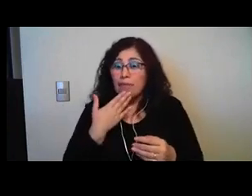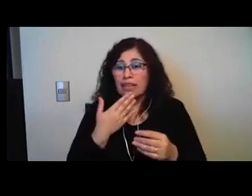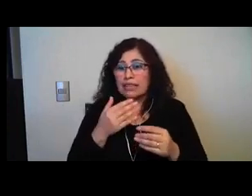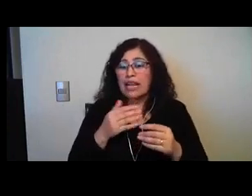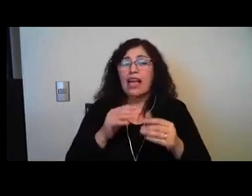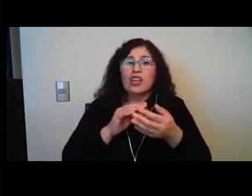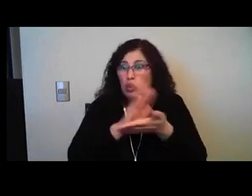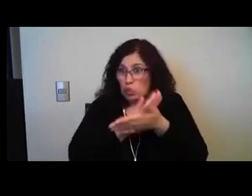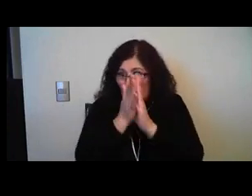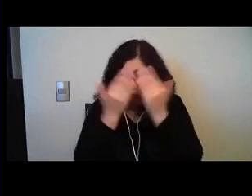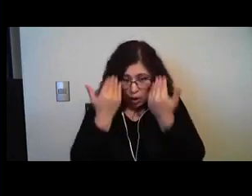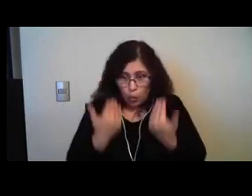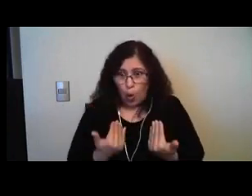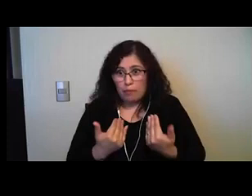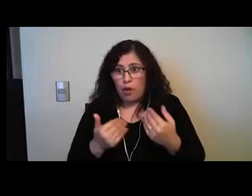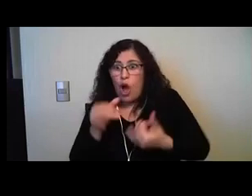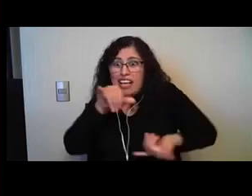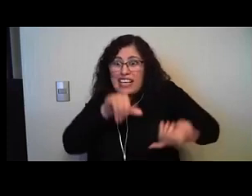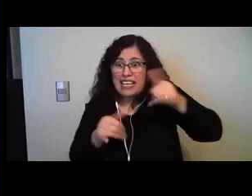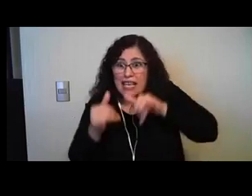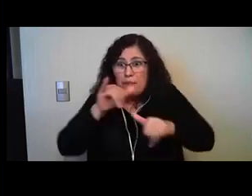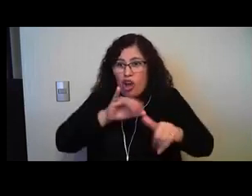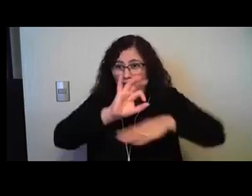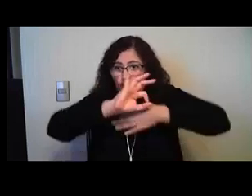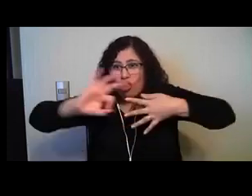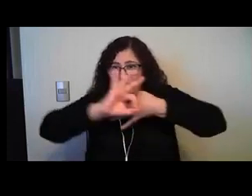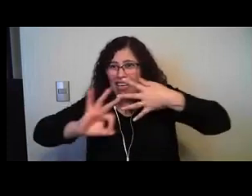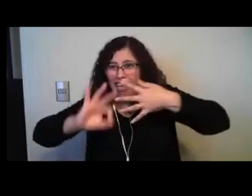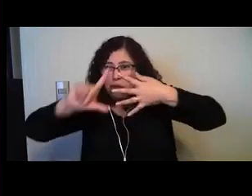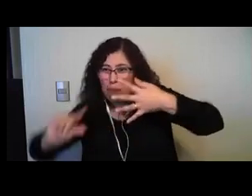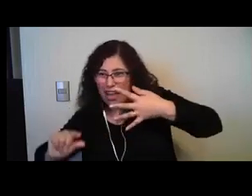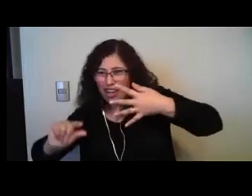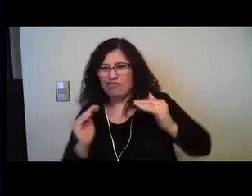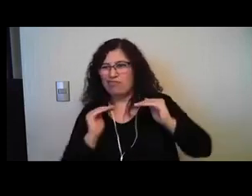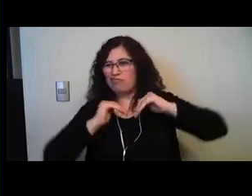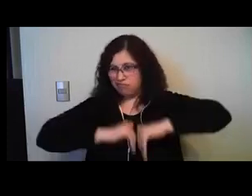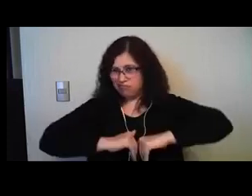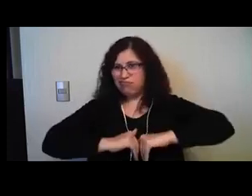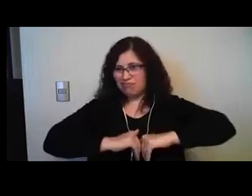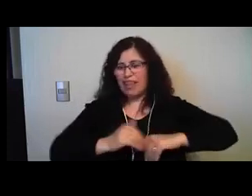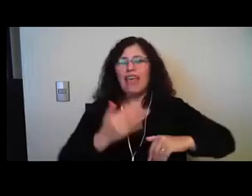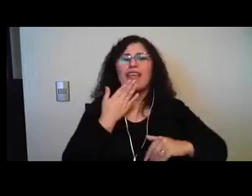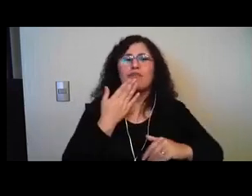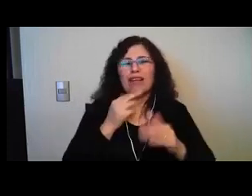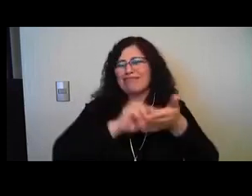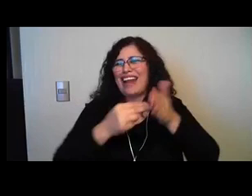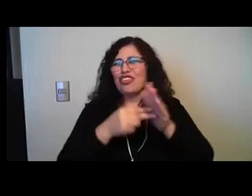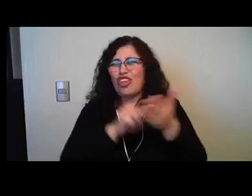disminución de dopamina a nivel cerebral, ¿ya? Pueden haber también trastornos de ansiedad,